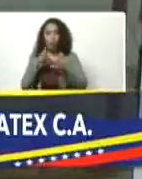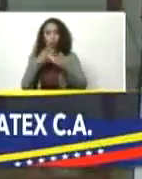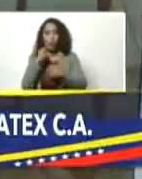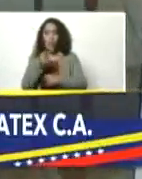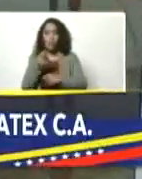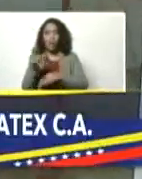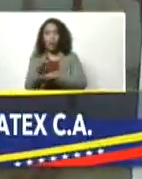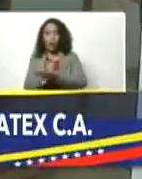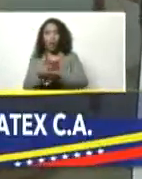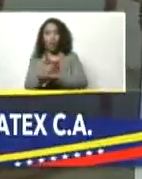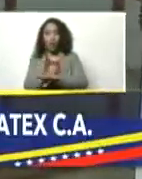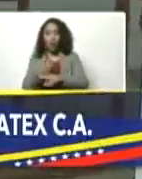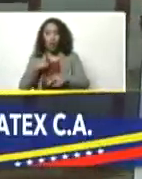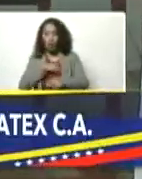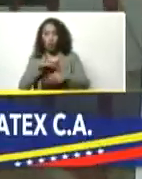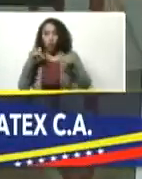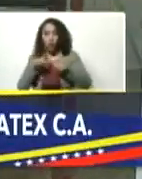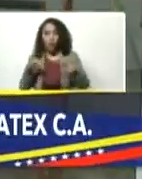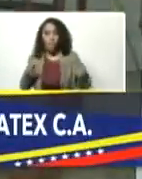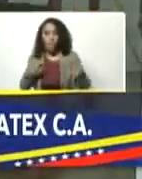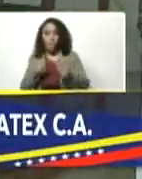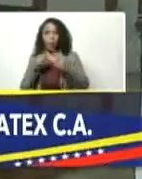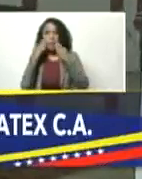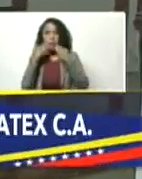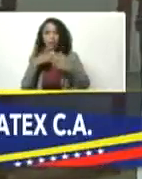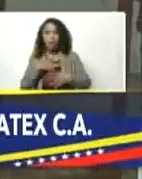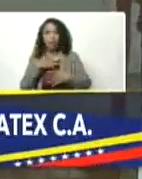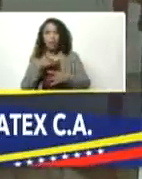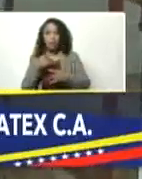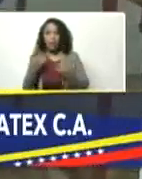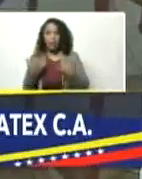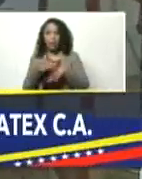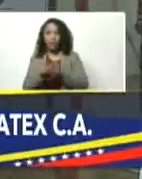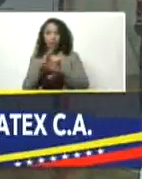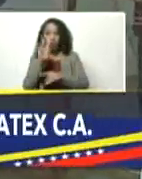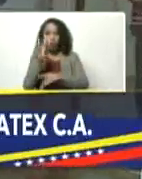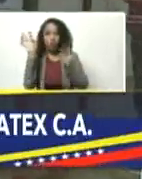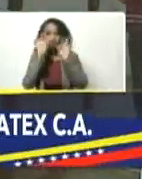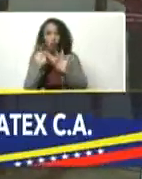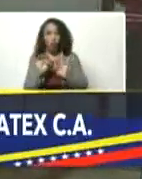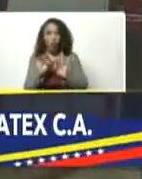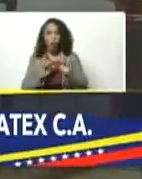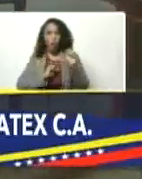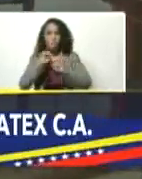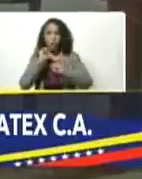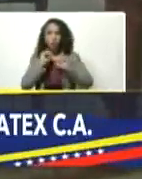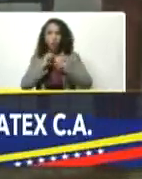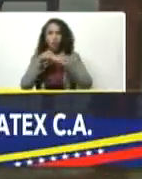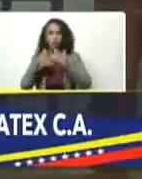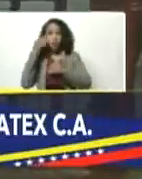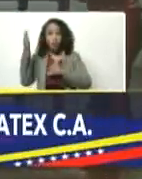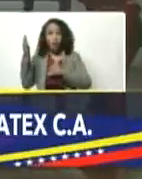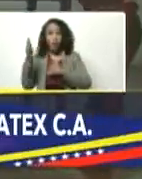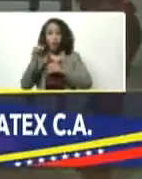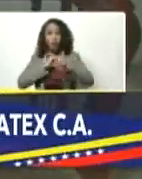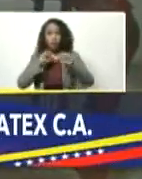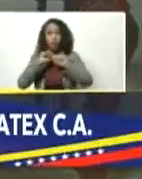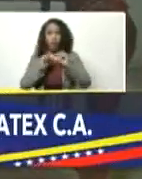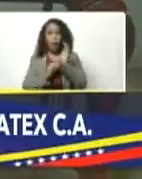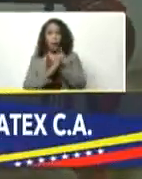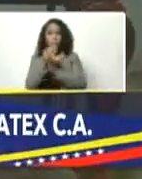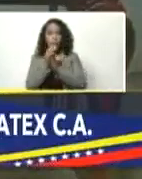nos encontramos. Es una experiencia interesante porque se combinan dos motores, el motor exportador y el motor